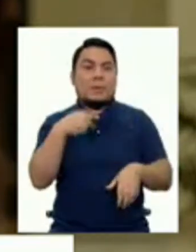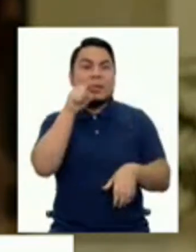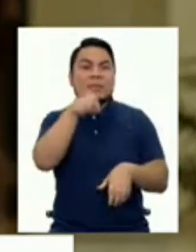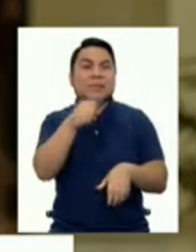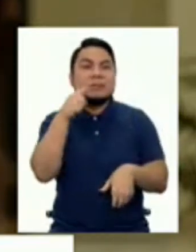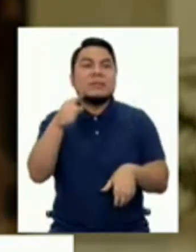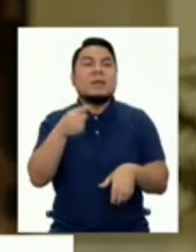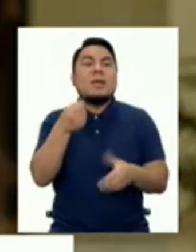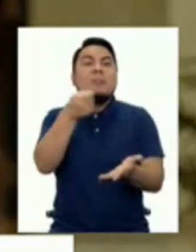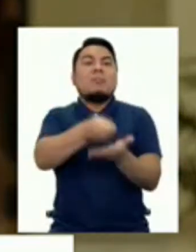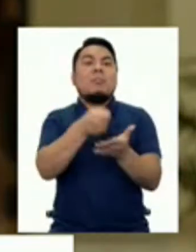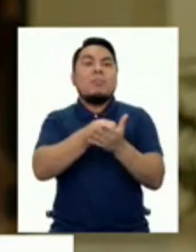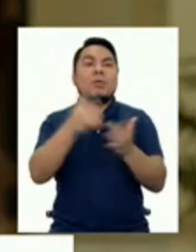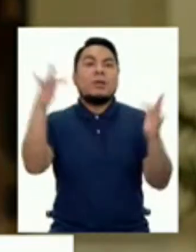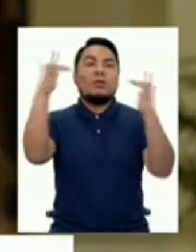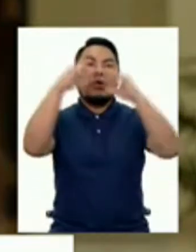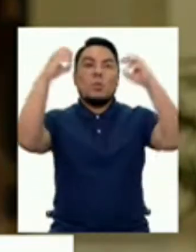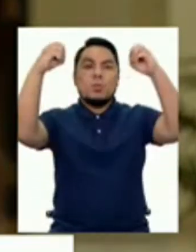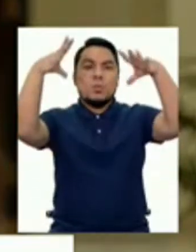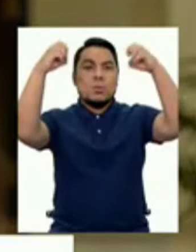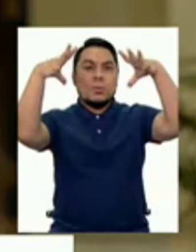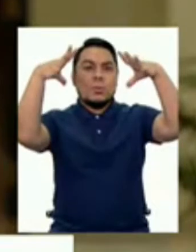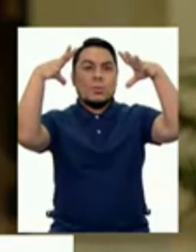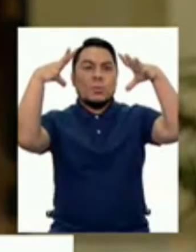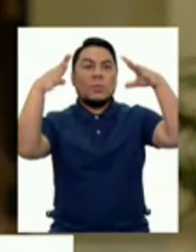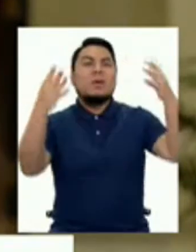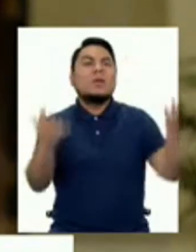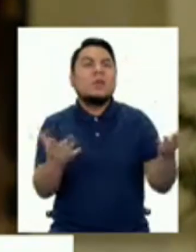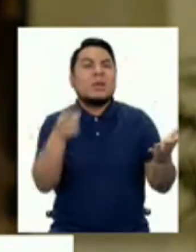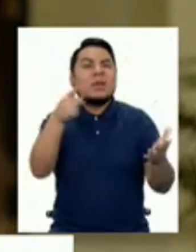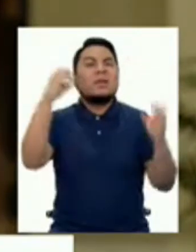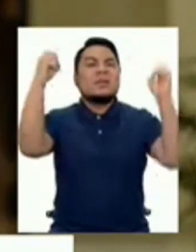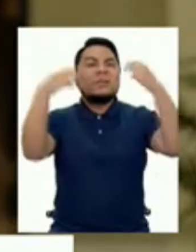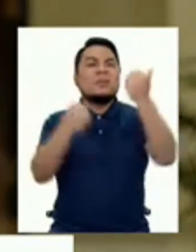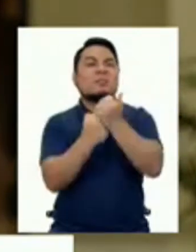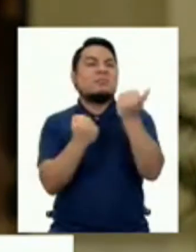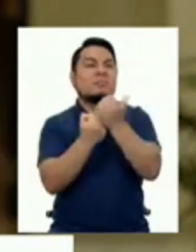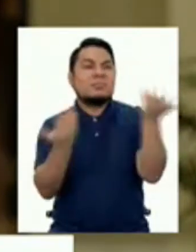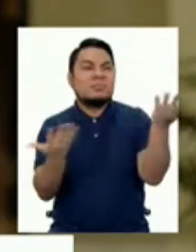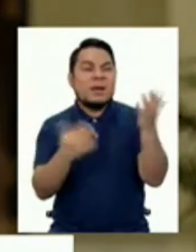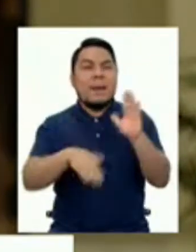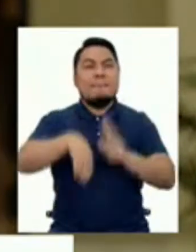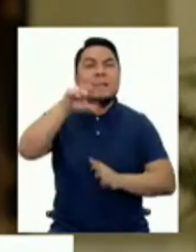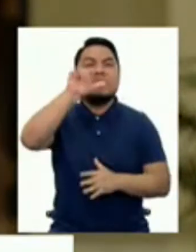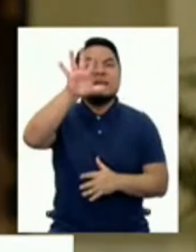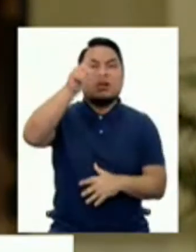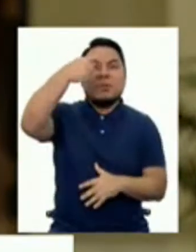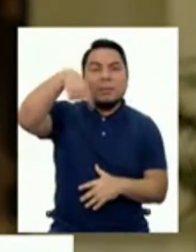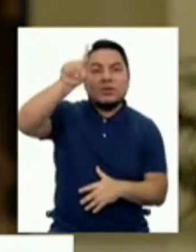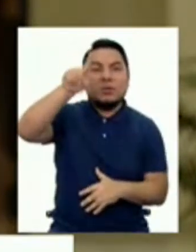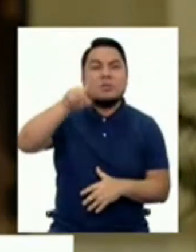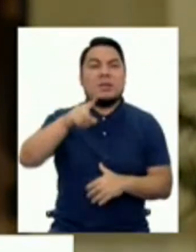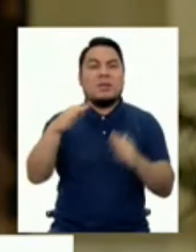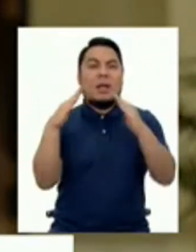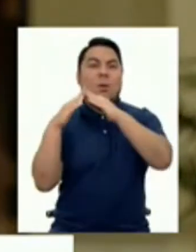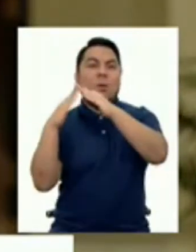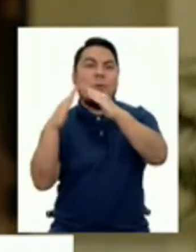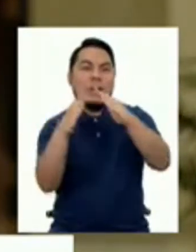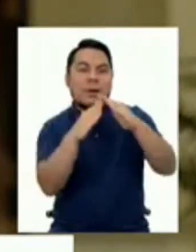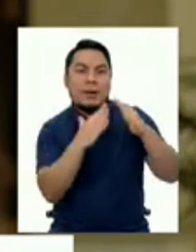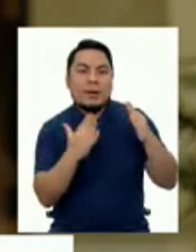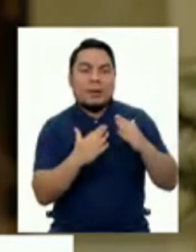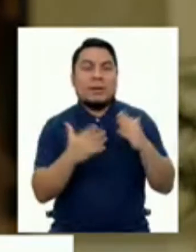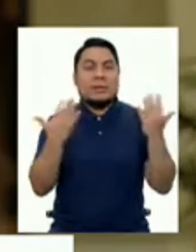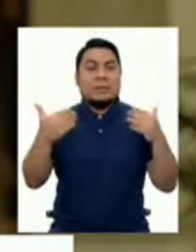bono de electricidad, que es un apoyo para más de 5 millones de hogares